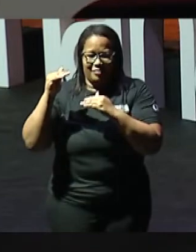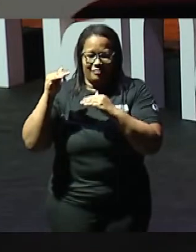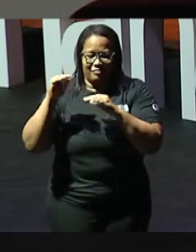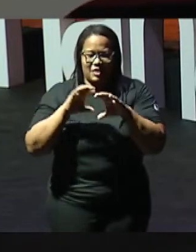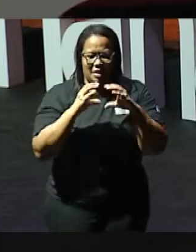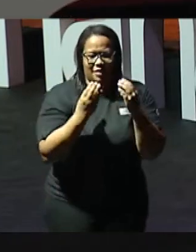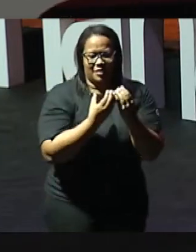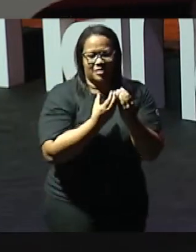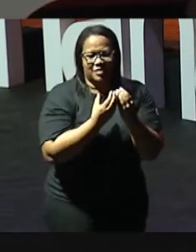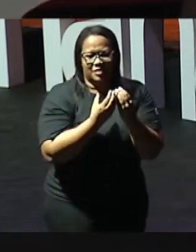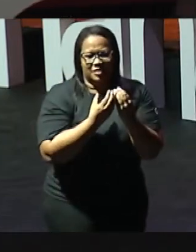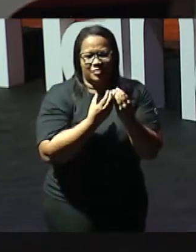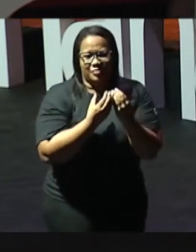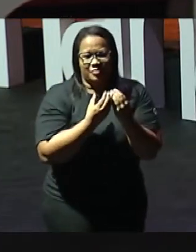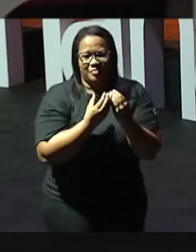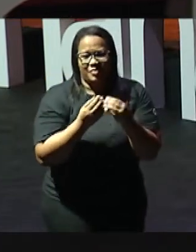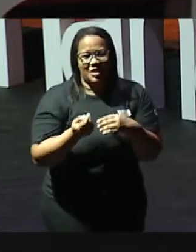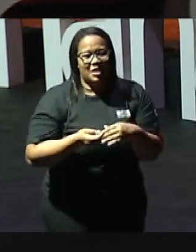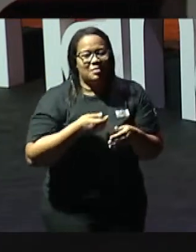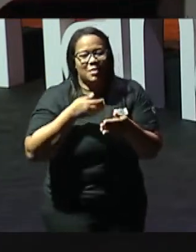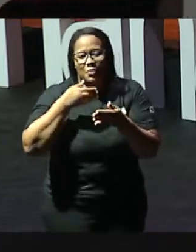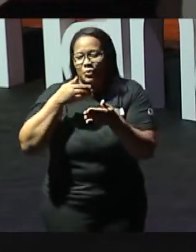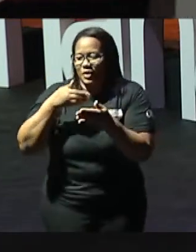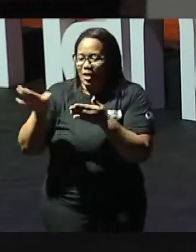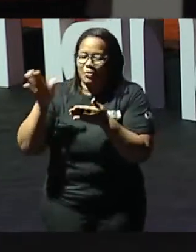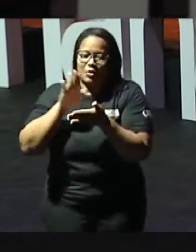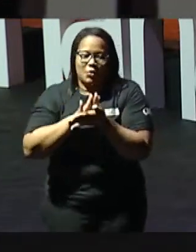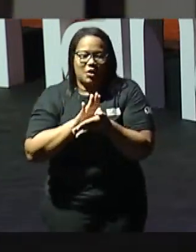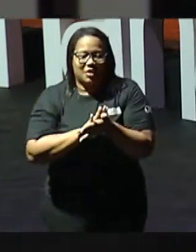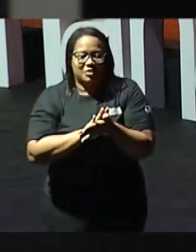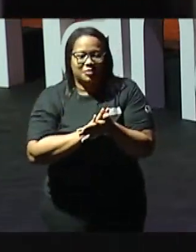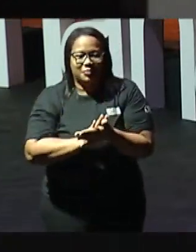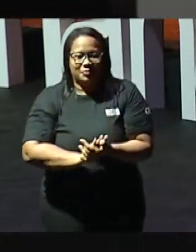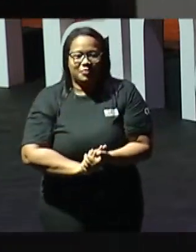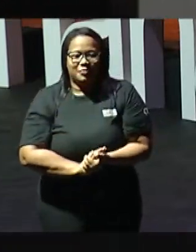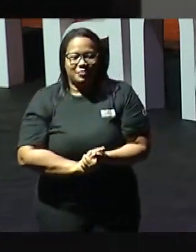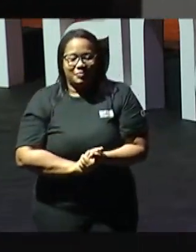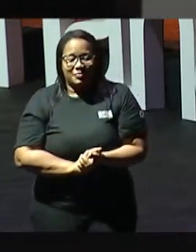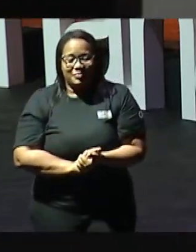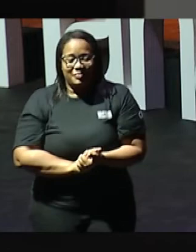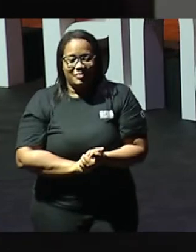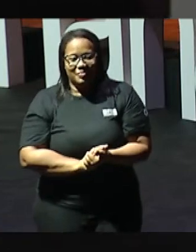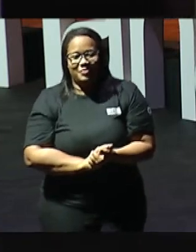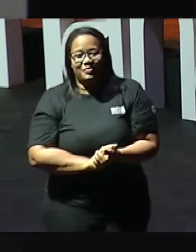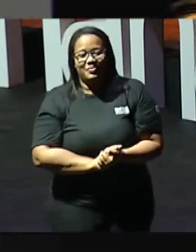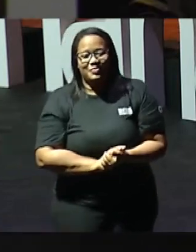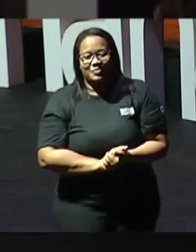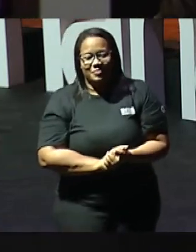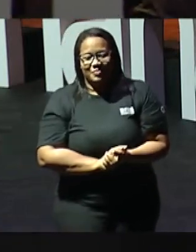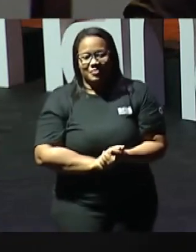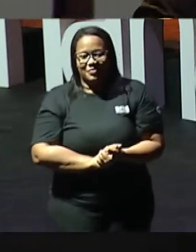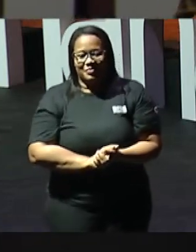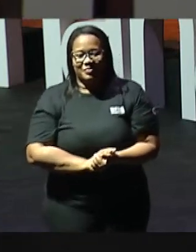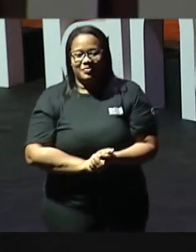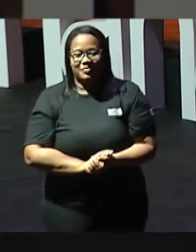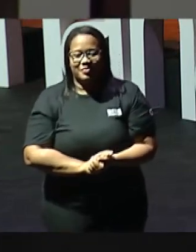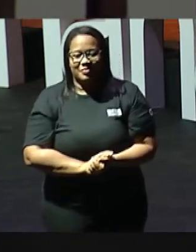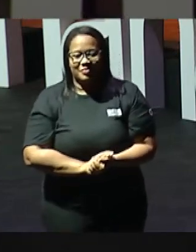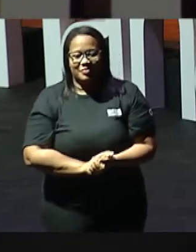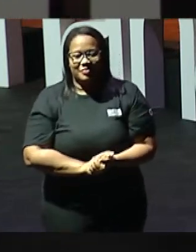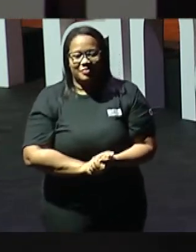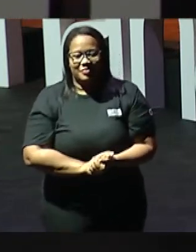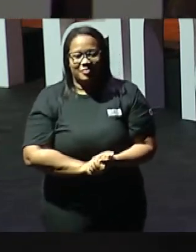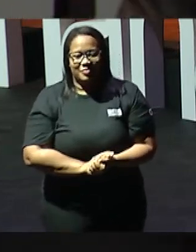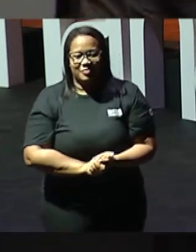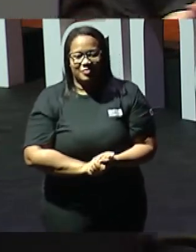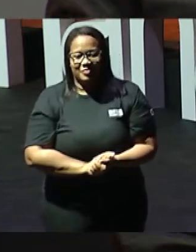también que me botaron del colegio hay como un espiral de colegio